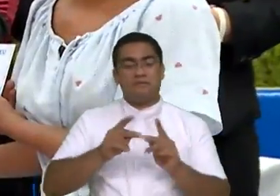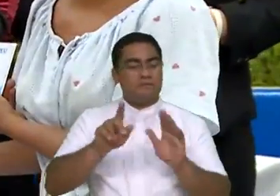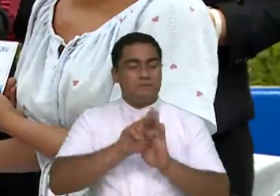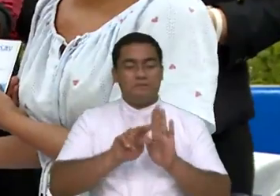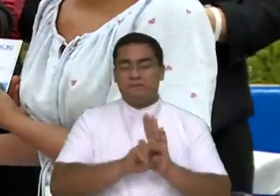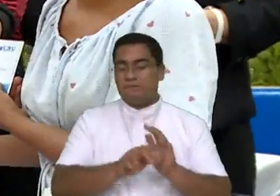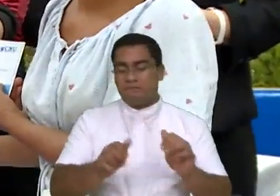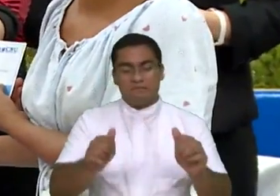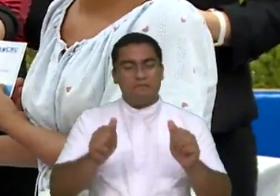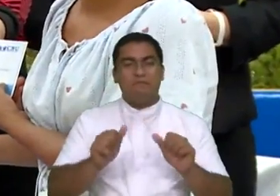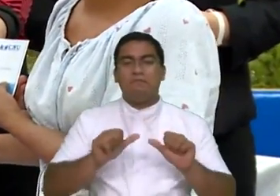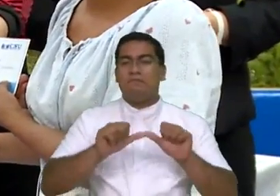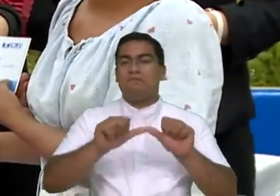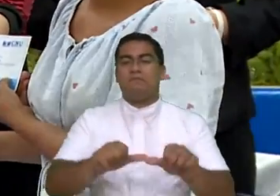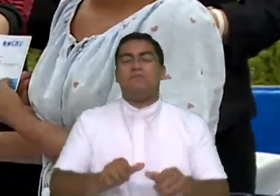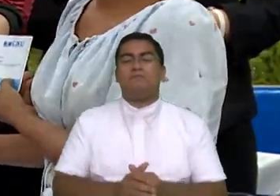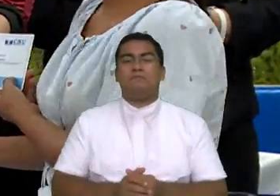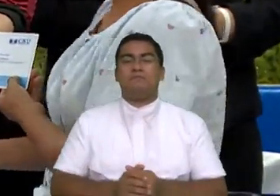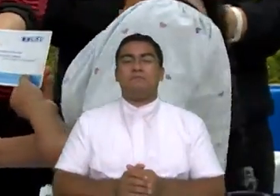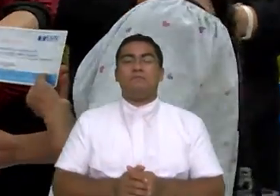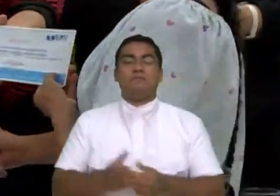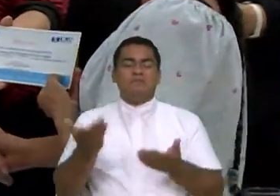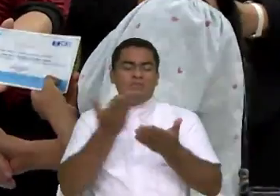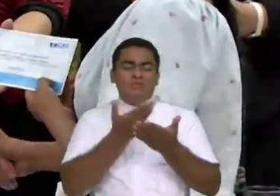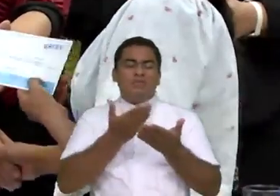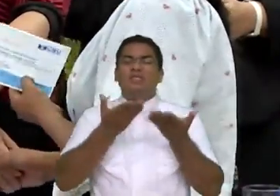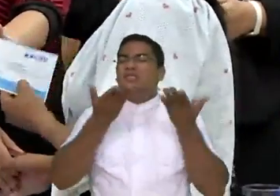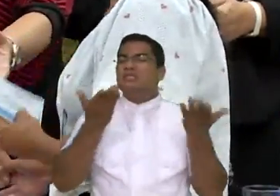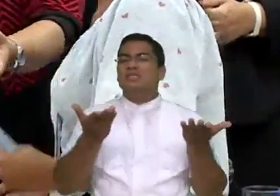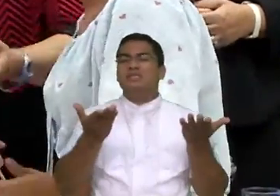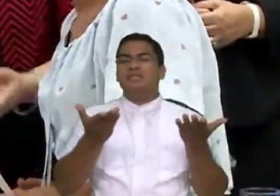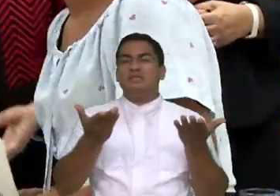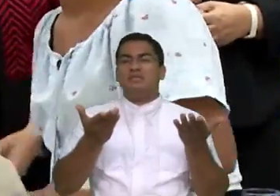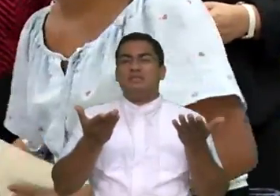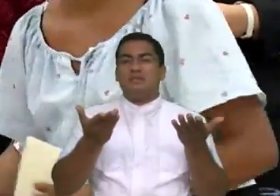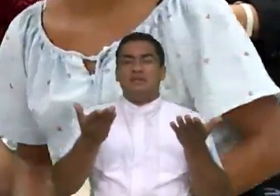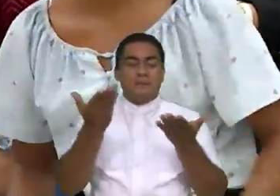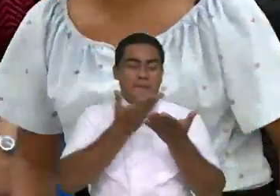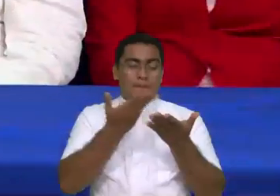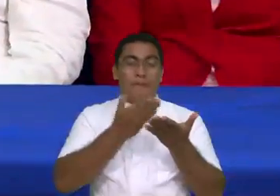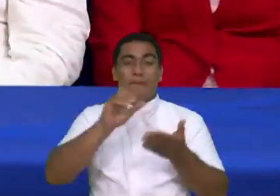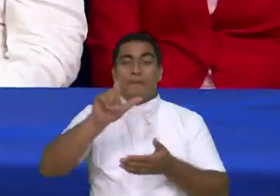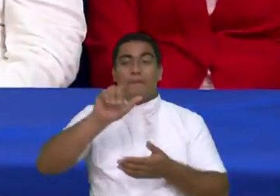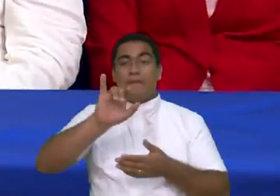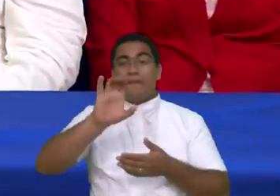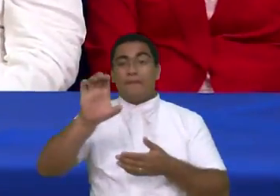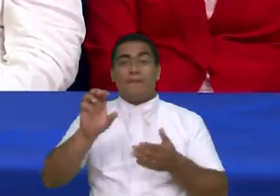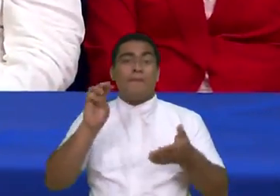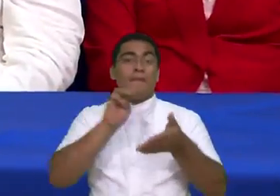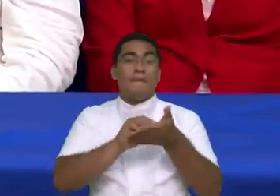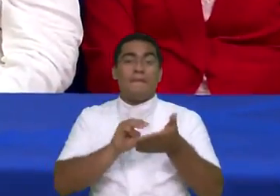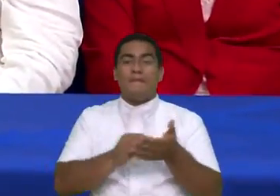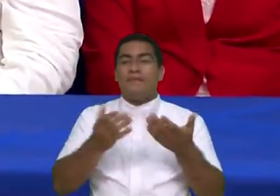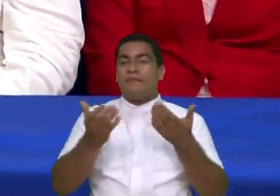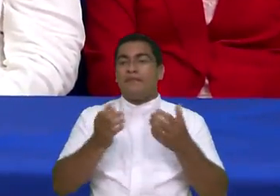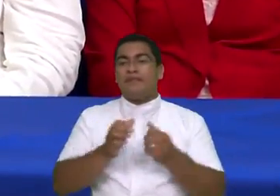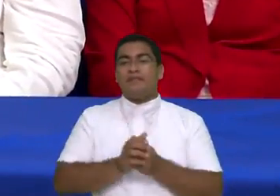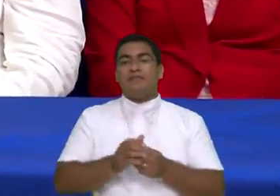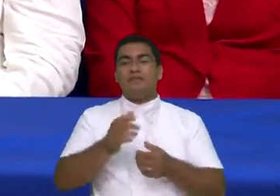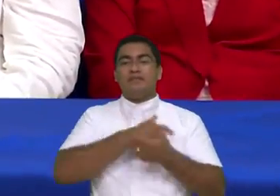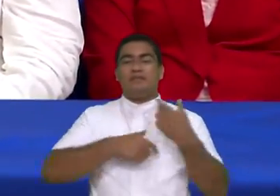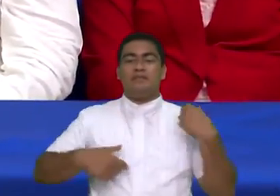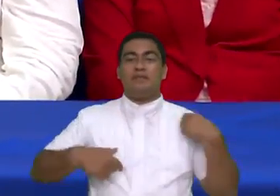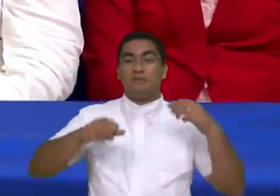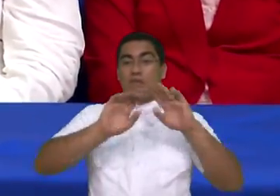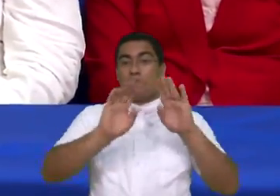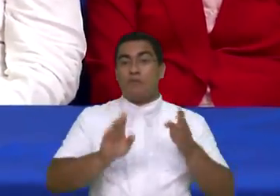siempre. Vamos a estudiar una excelencia en una licenciatura en matemáticas. La presidenta del CNU informó que